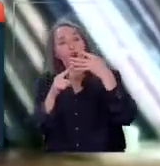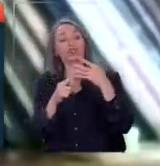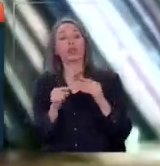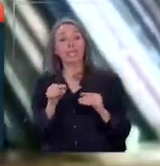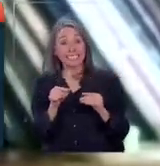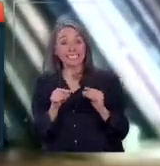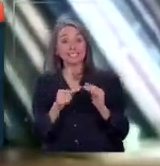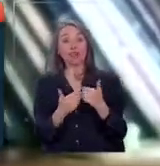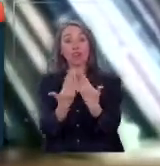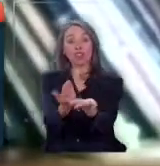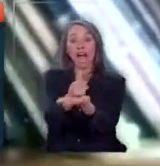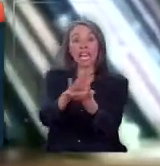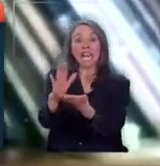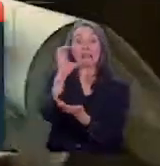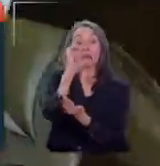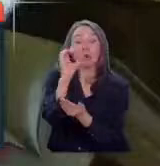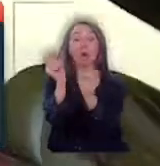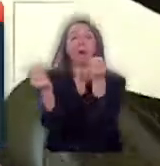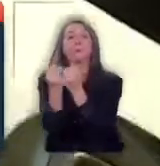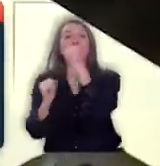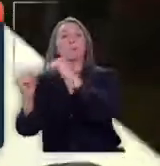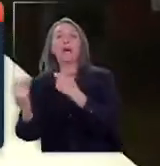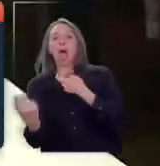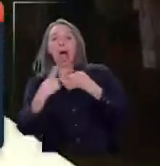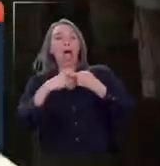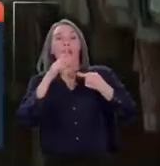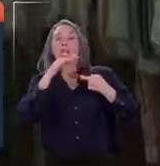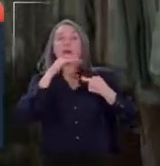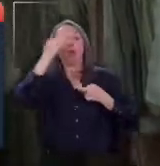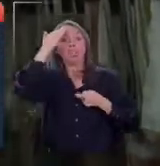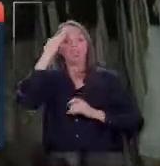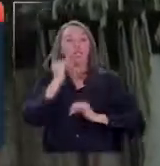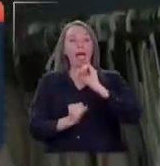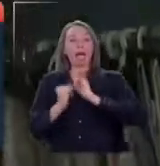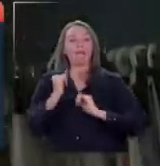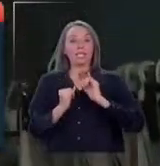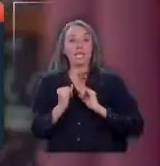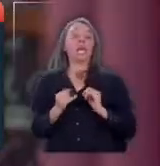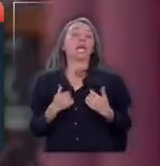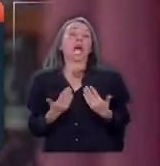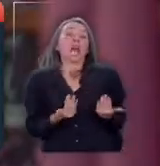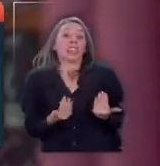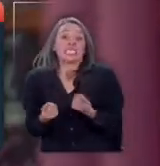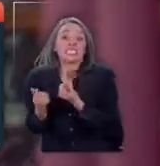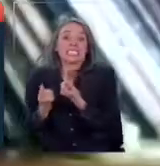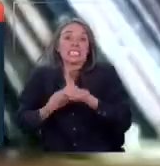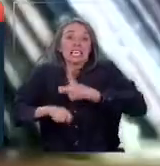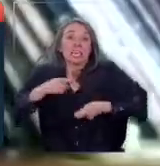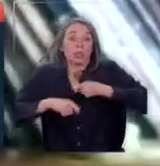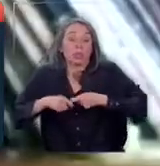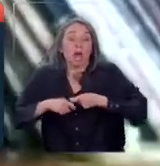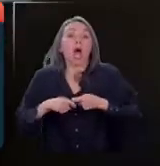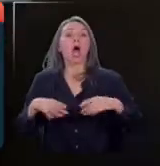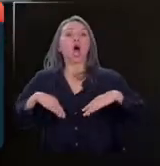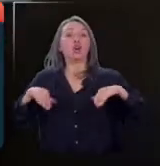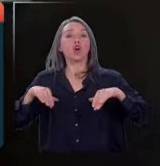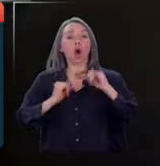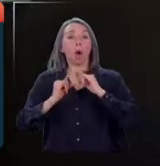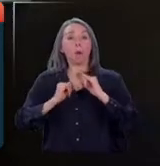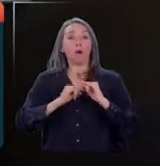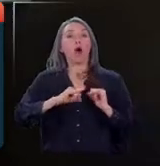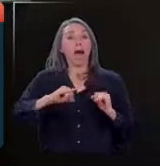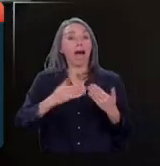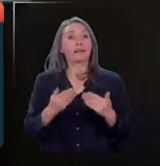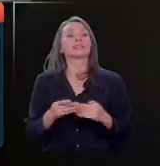para que muchas empresas que no se haban integrado ahora por la necesidad y después por la comodidad siga funcionando esa